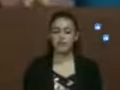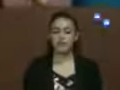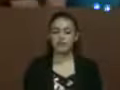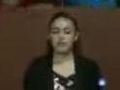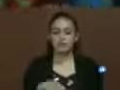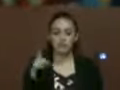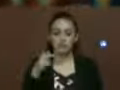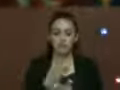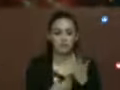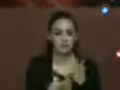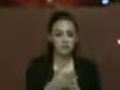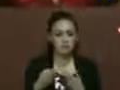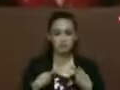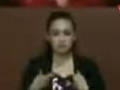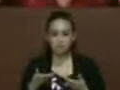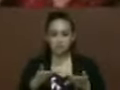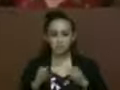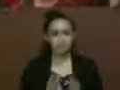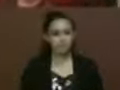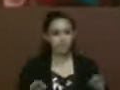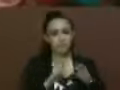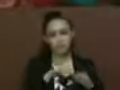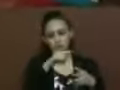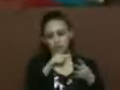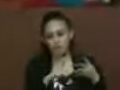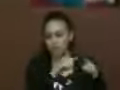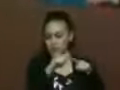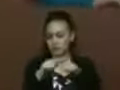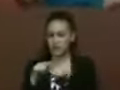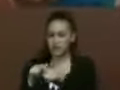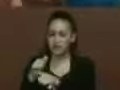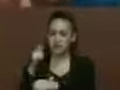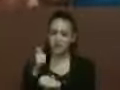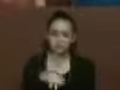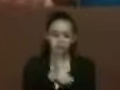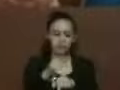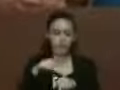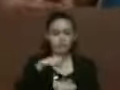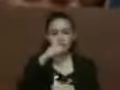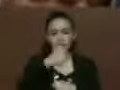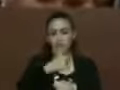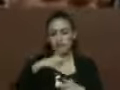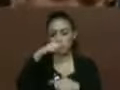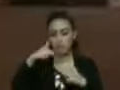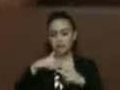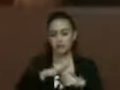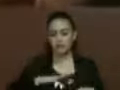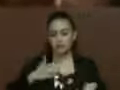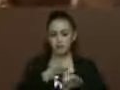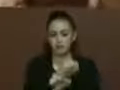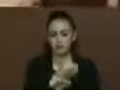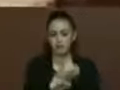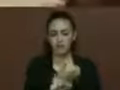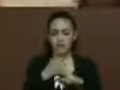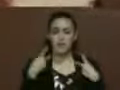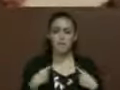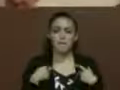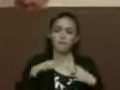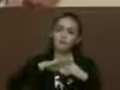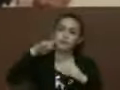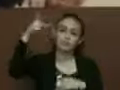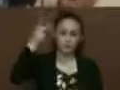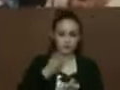productores de vino muy importantes. Y así podríamos ubicar de cada región del estado paisanos nuestros